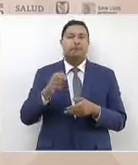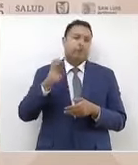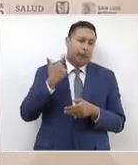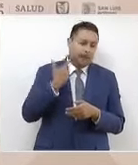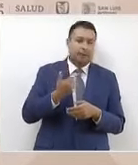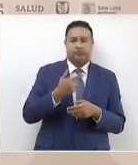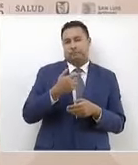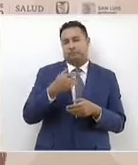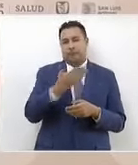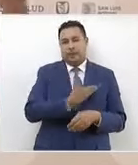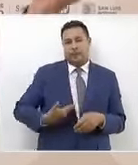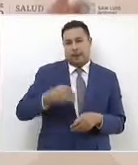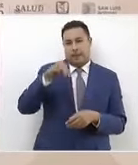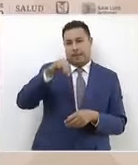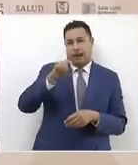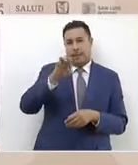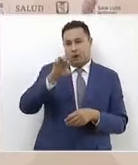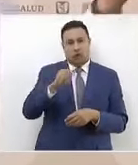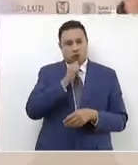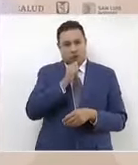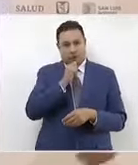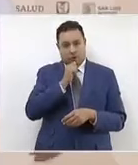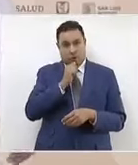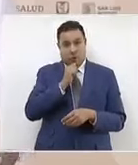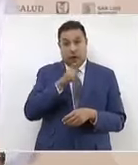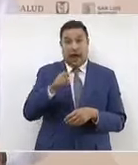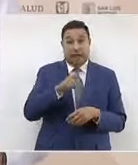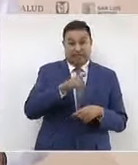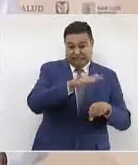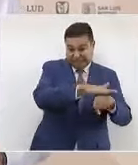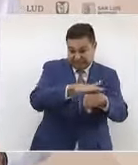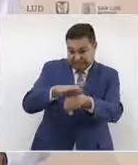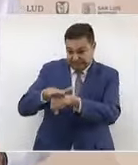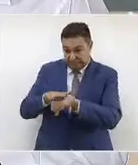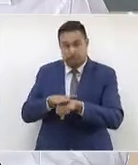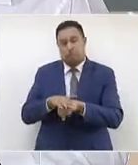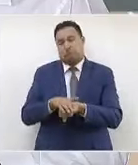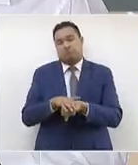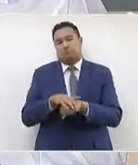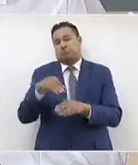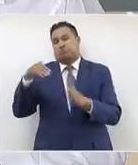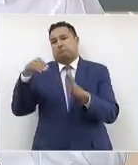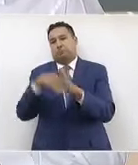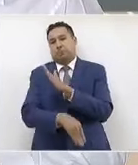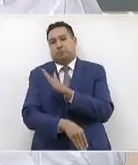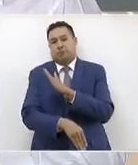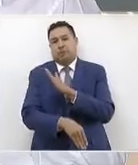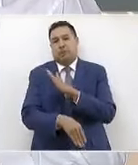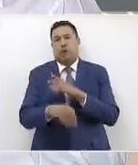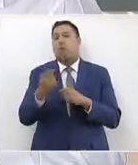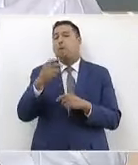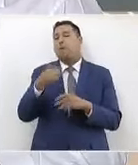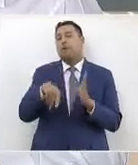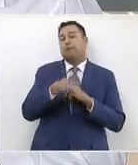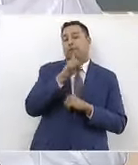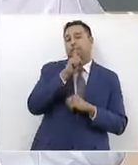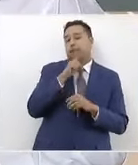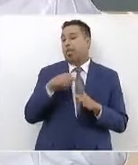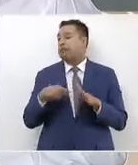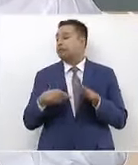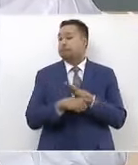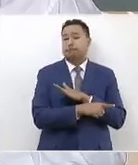Porfirio Díaz, y fracasó el levantamiento. Habían muchos infiltrados,